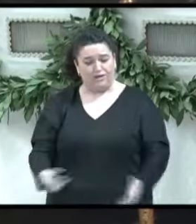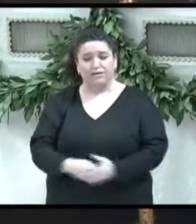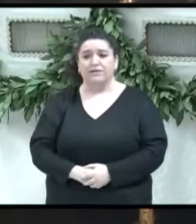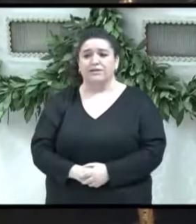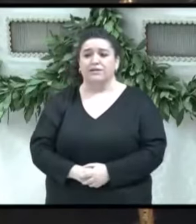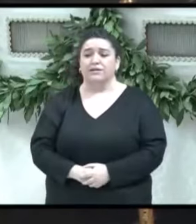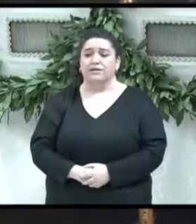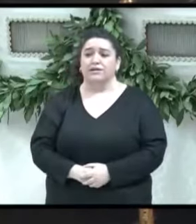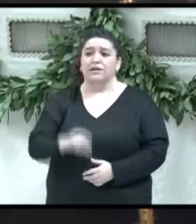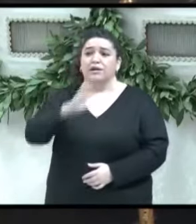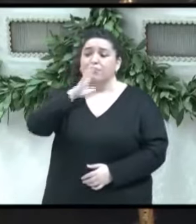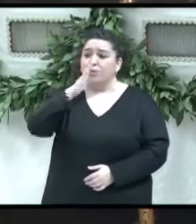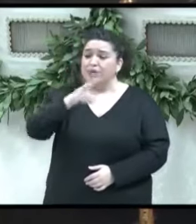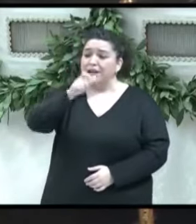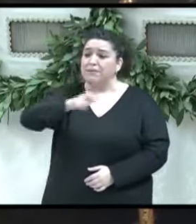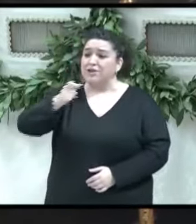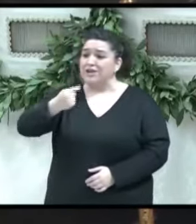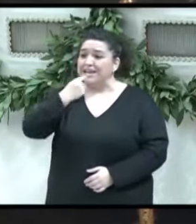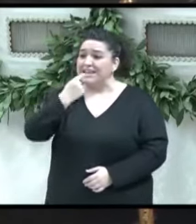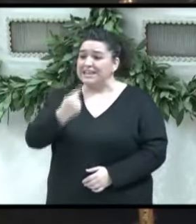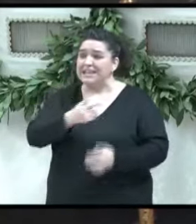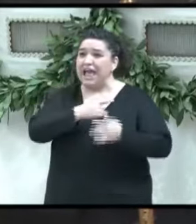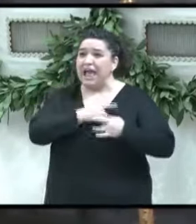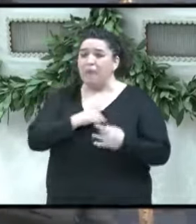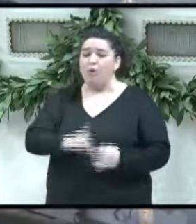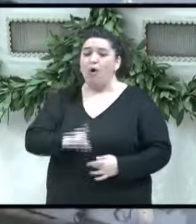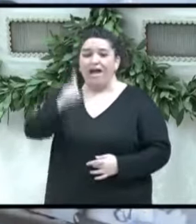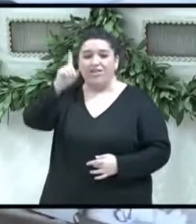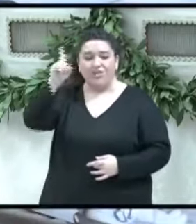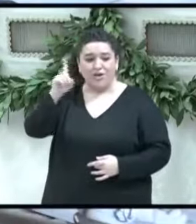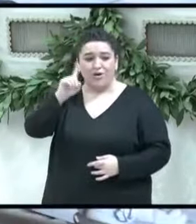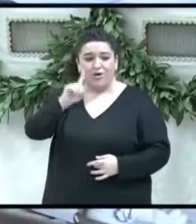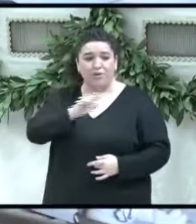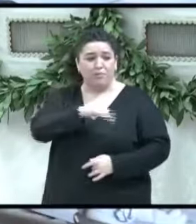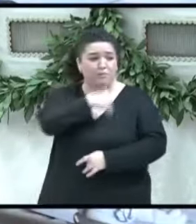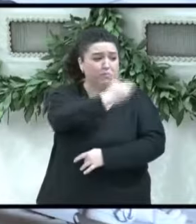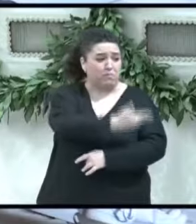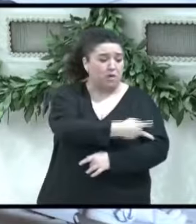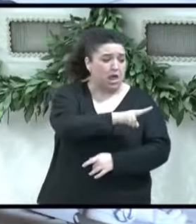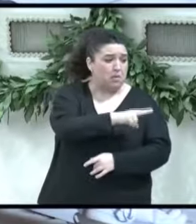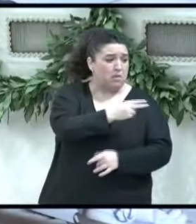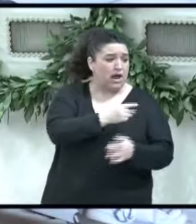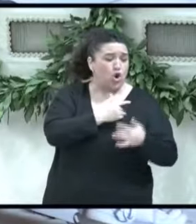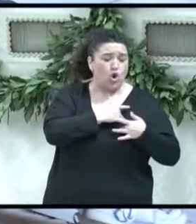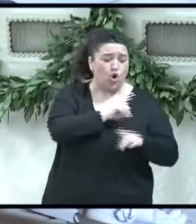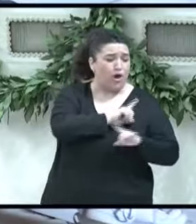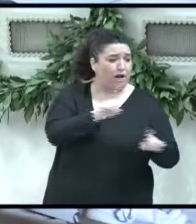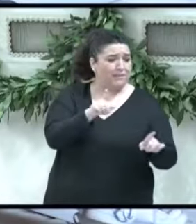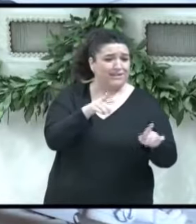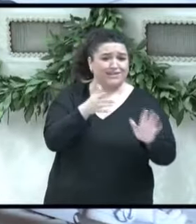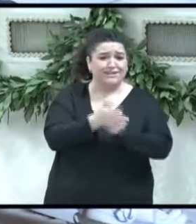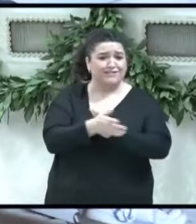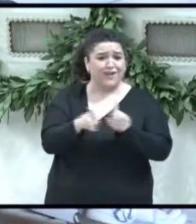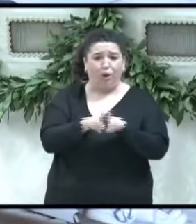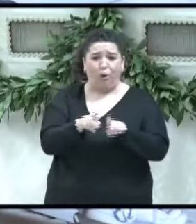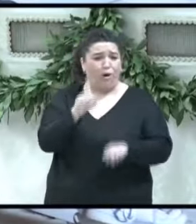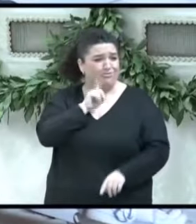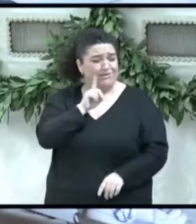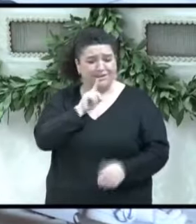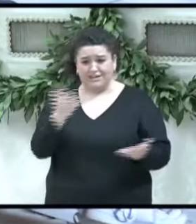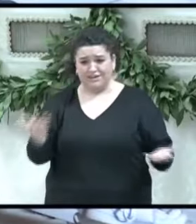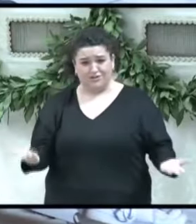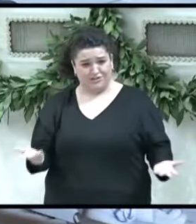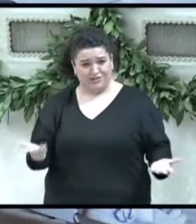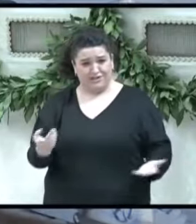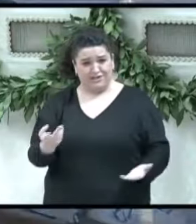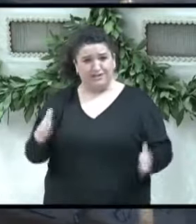porque quien dice que ama a Dios y no ama a su hermano es un mentiroso nos recuerda